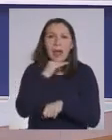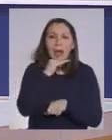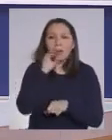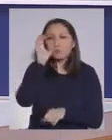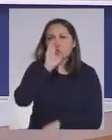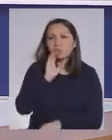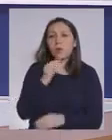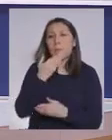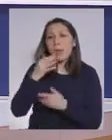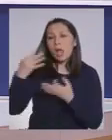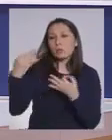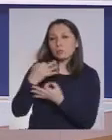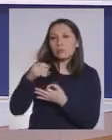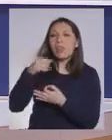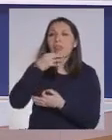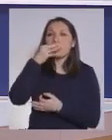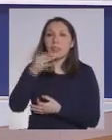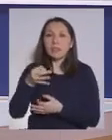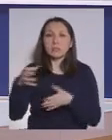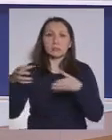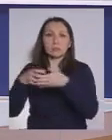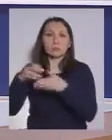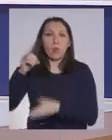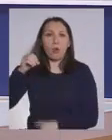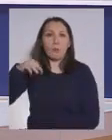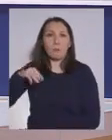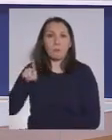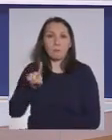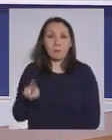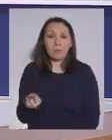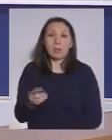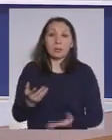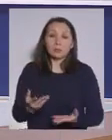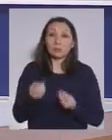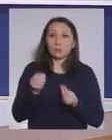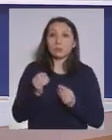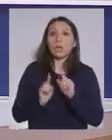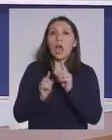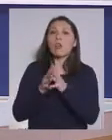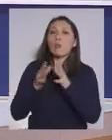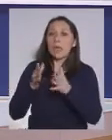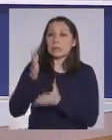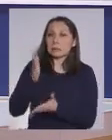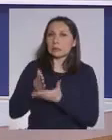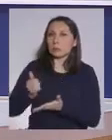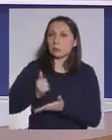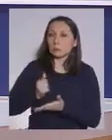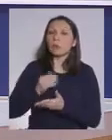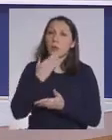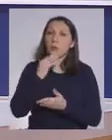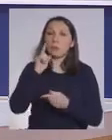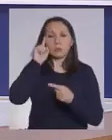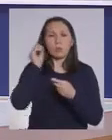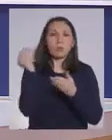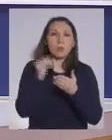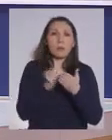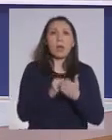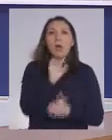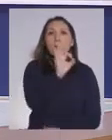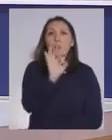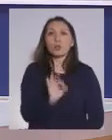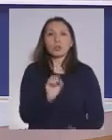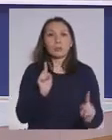las recomendaciones de la ms que bueno son algo más exigentes también se proponen dos más como el porcentaje